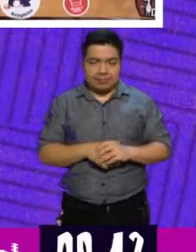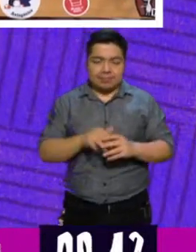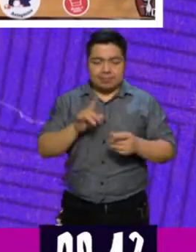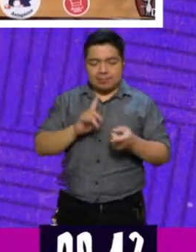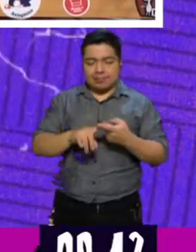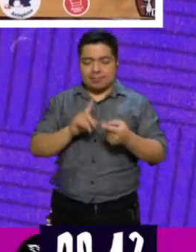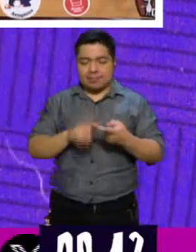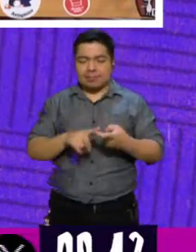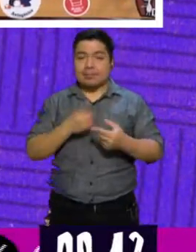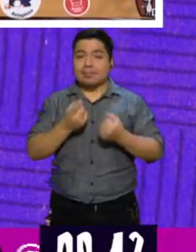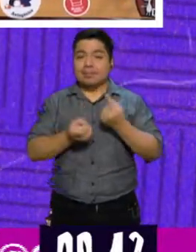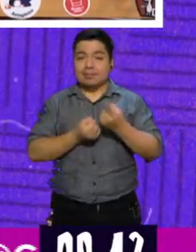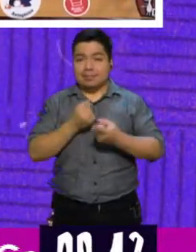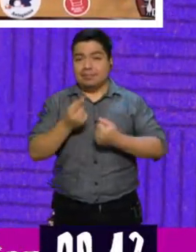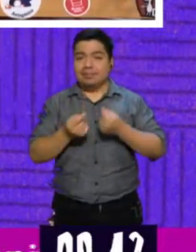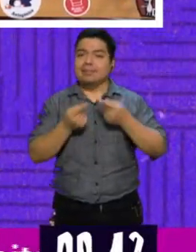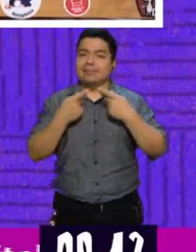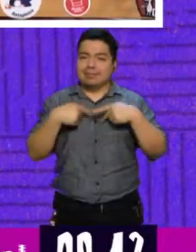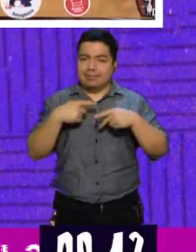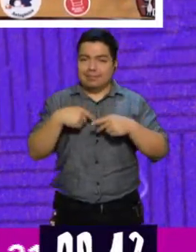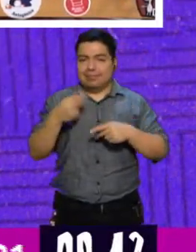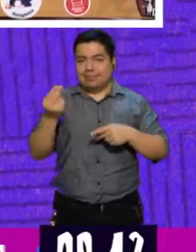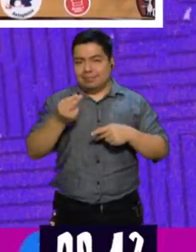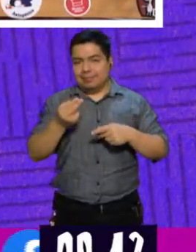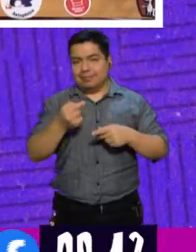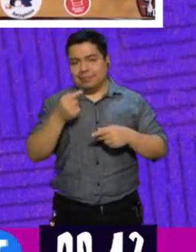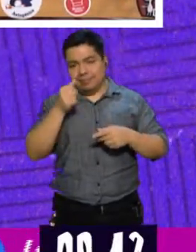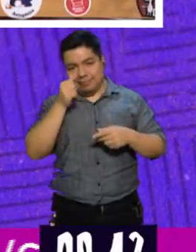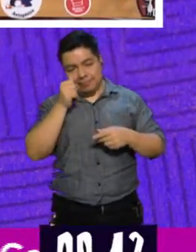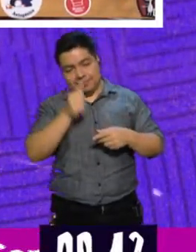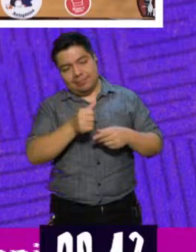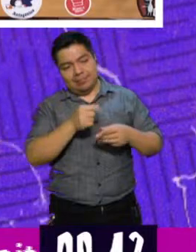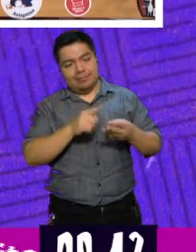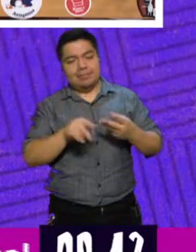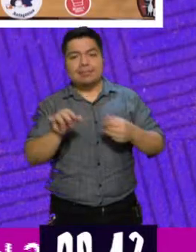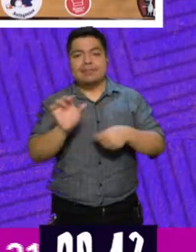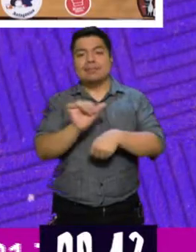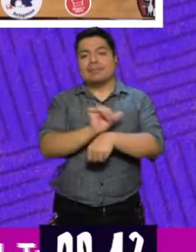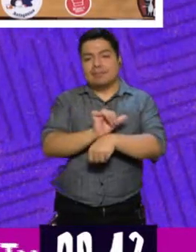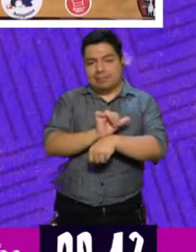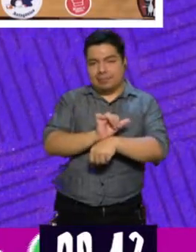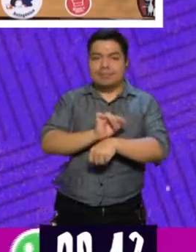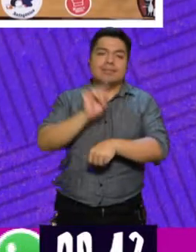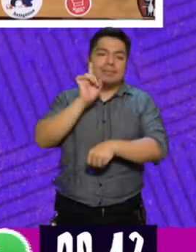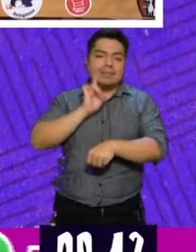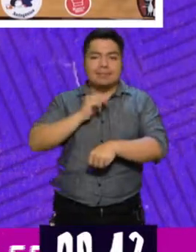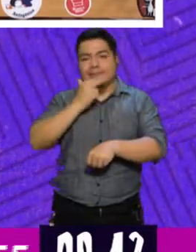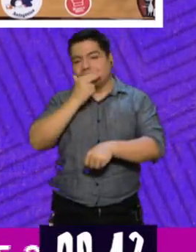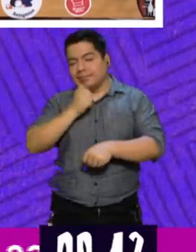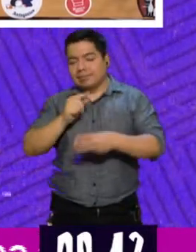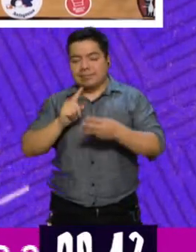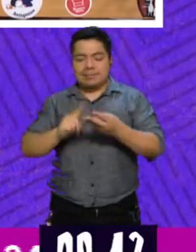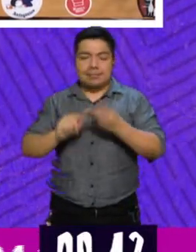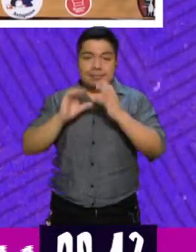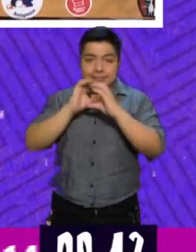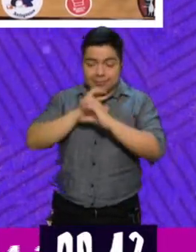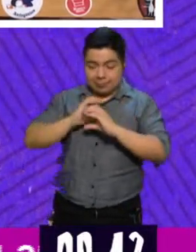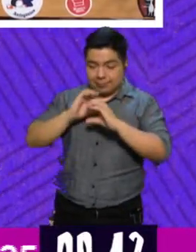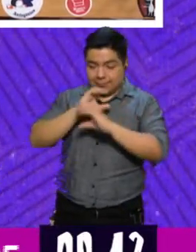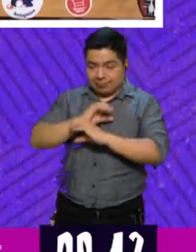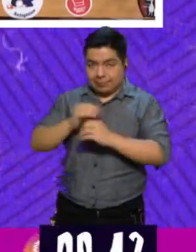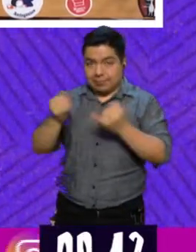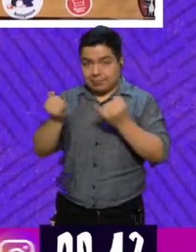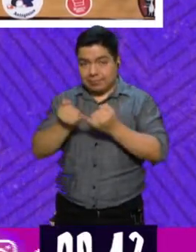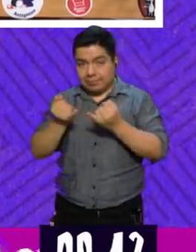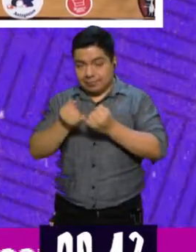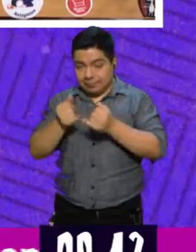Hay personas, pues, los cantantes, actrices, pero por ejemplo, un grupo muy vulnerable en el cuidado, en el